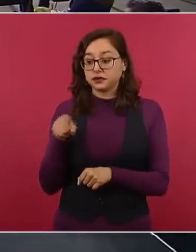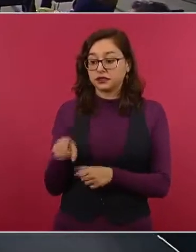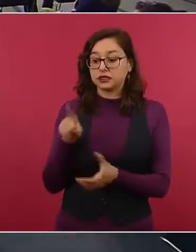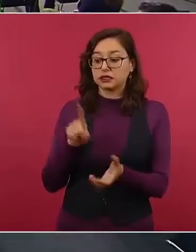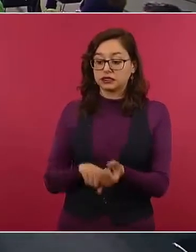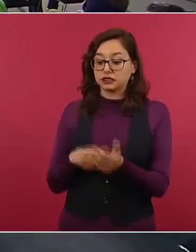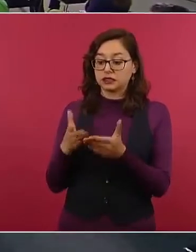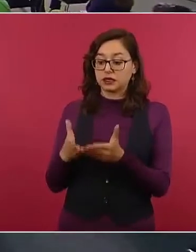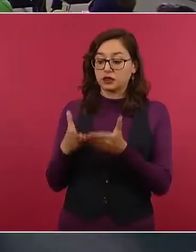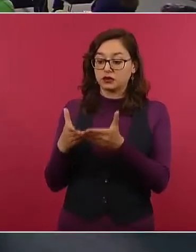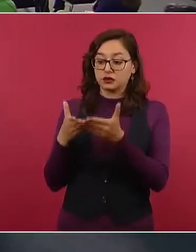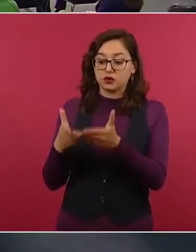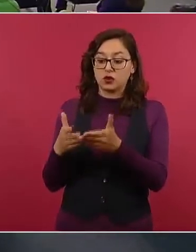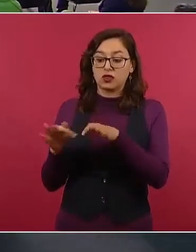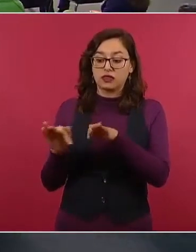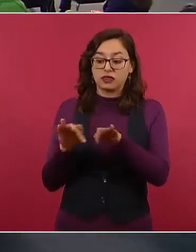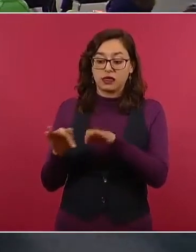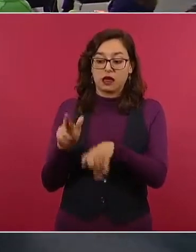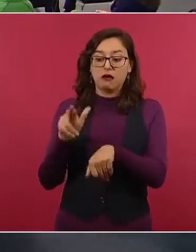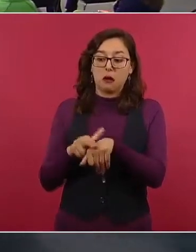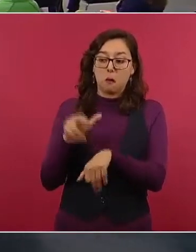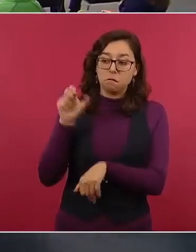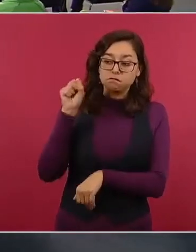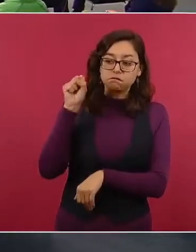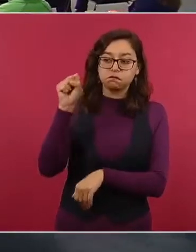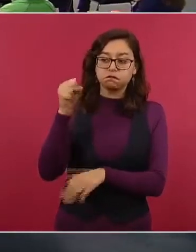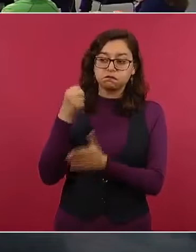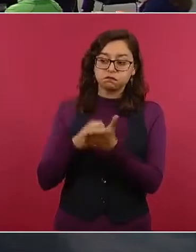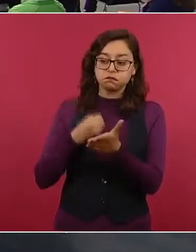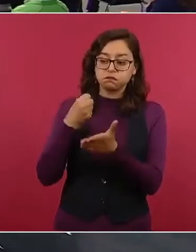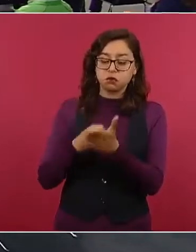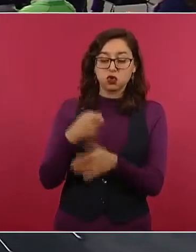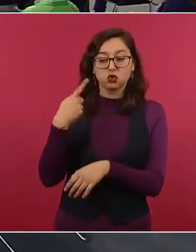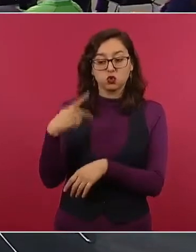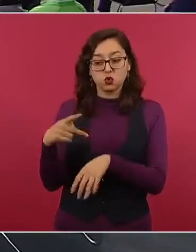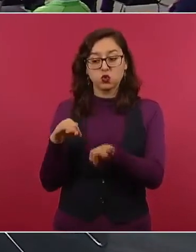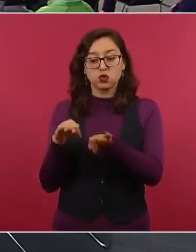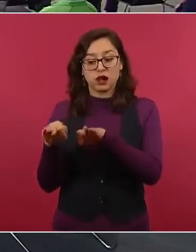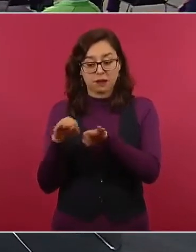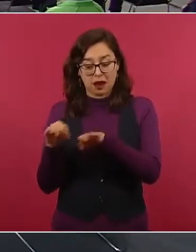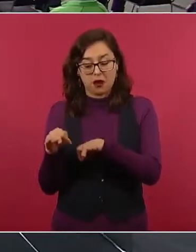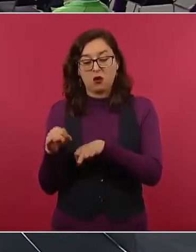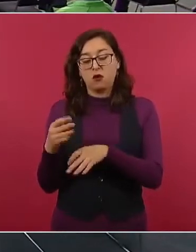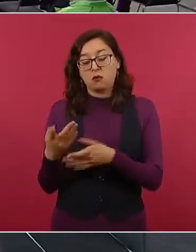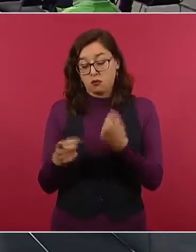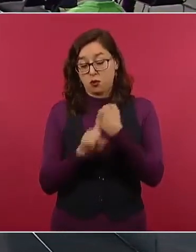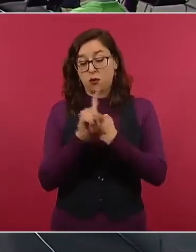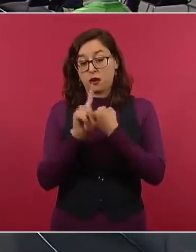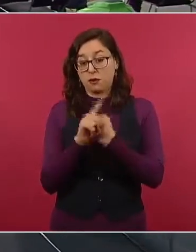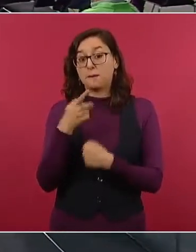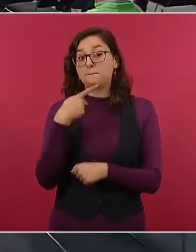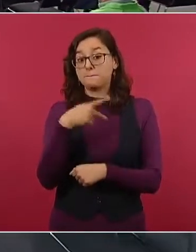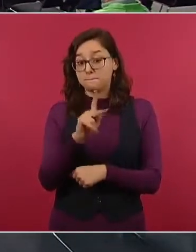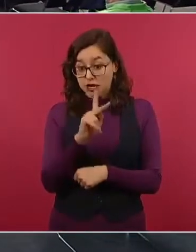cómo rescatar su fuente de trabajo, no es nada más un asunto laboral, insisto, señor presidente, es